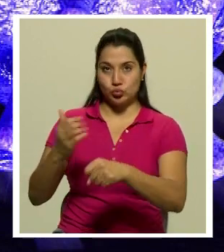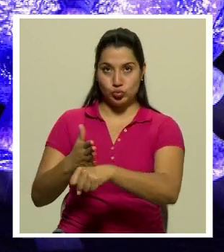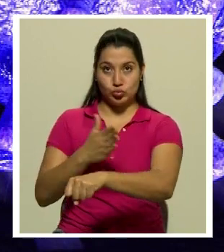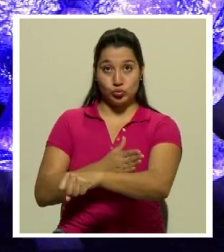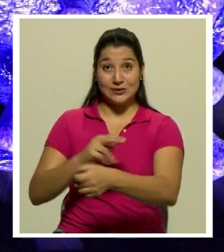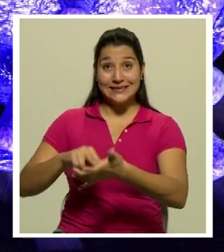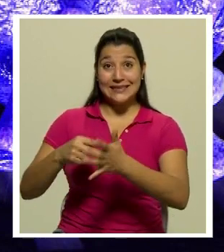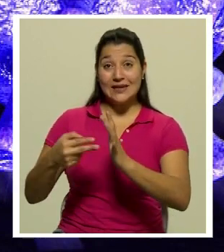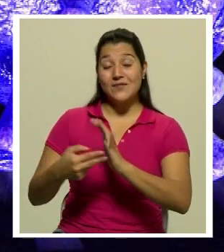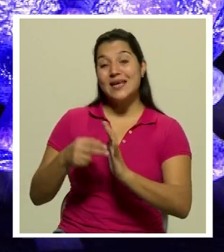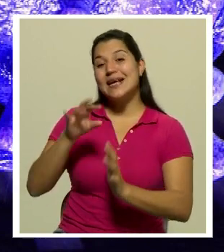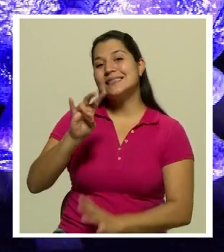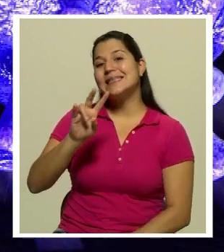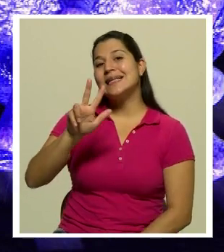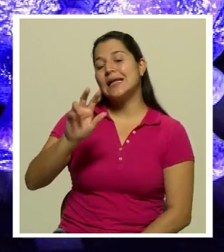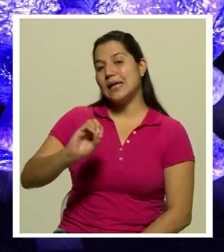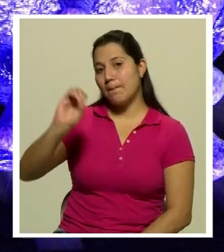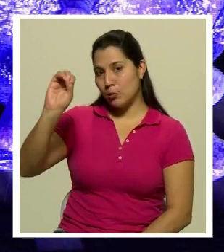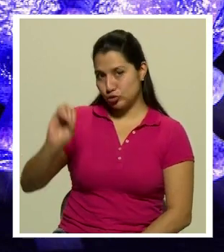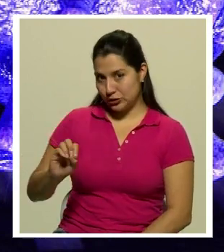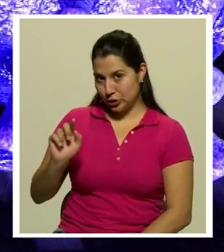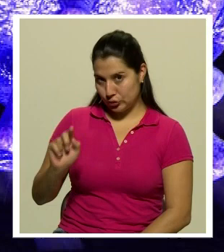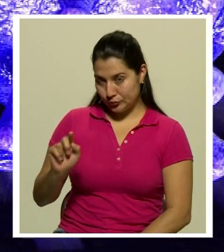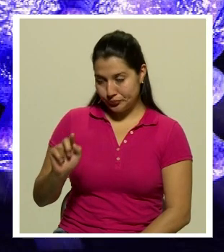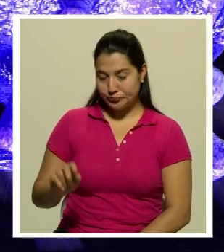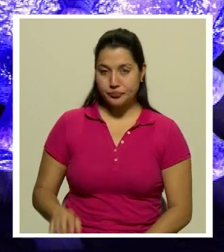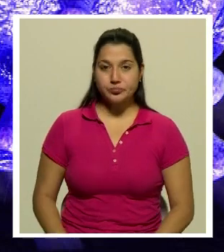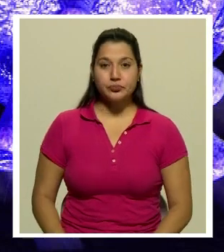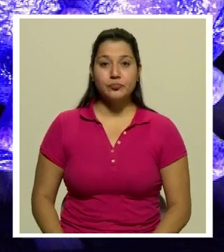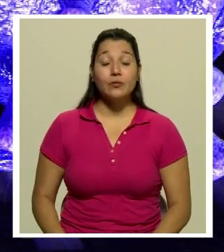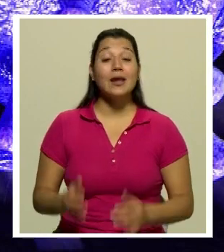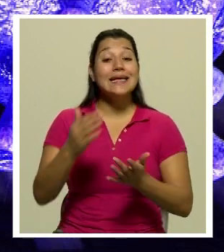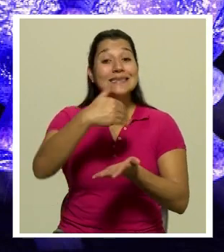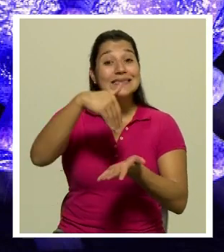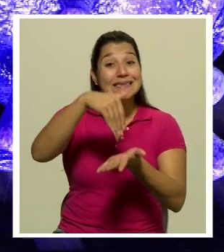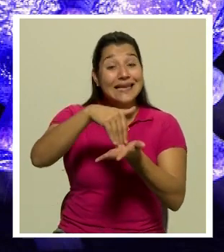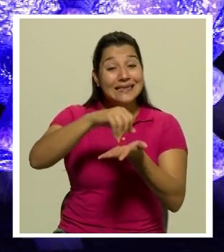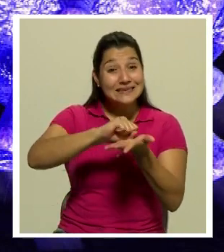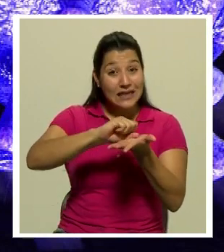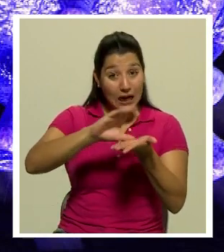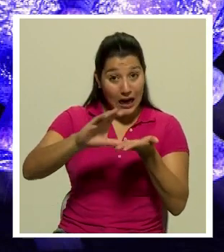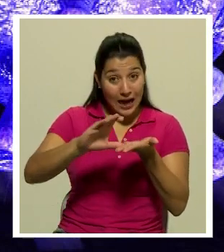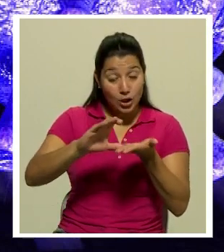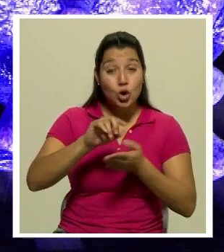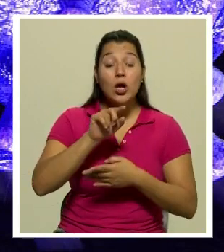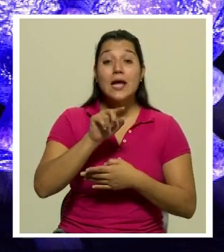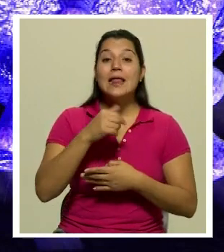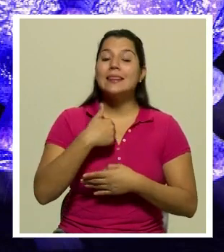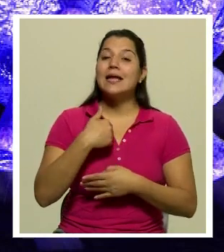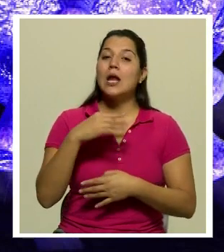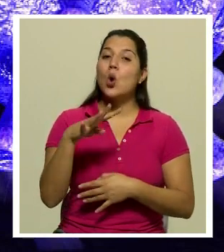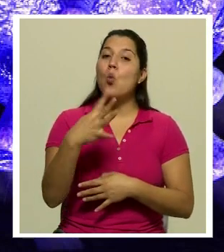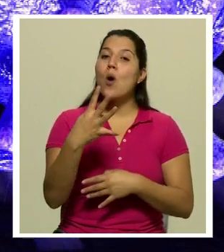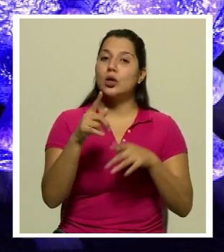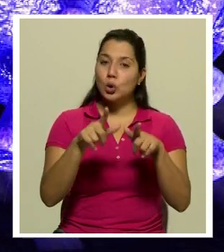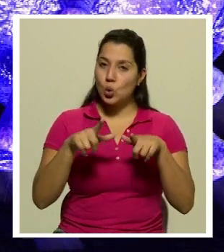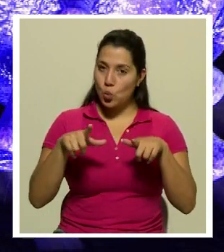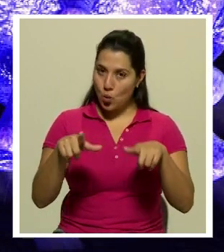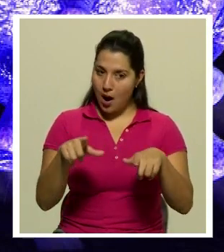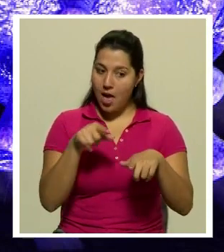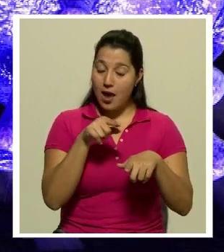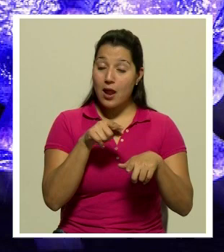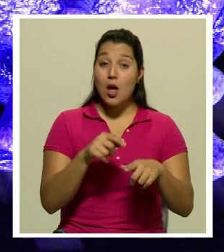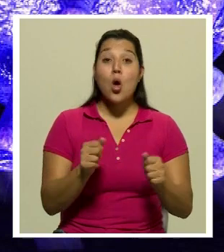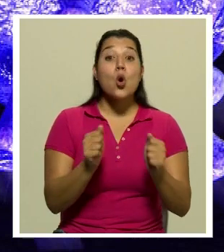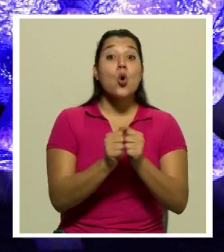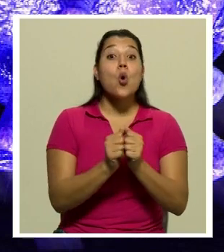pacientes positivos en este cantón. Josefino, el Cantón Central de San Carlos, ocupa el 4º lugar con mayor cantidad